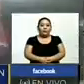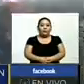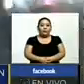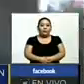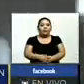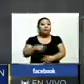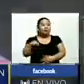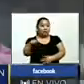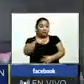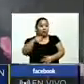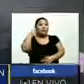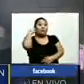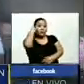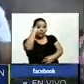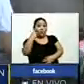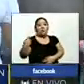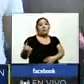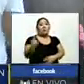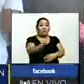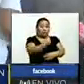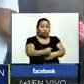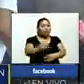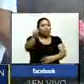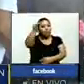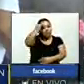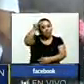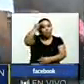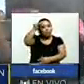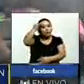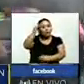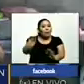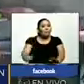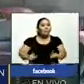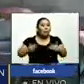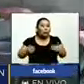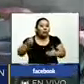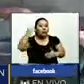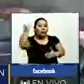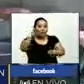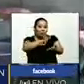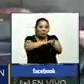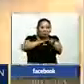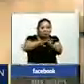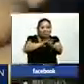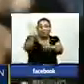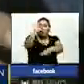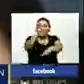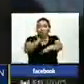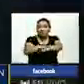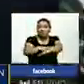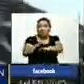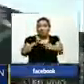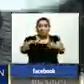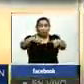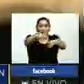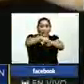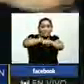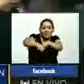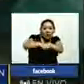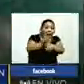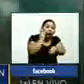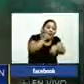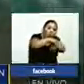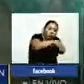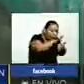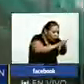Es importante que la población tome conciencia sobre la importancia de combatir los criaderos de zancudos, lavando pilas y barriles